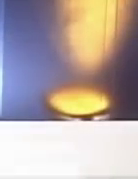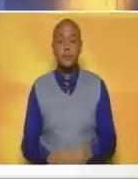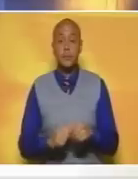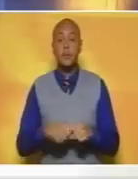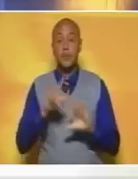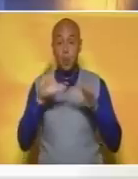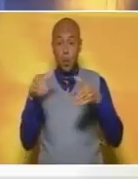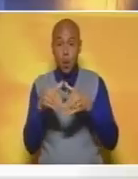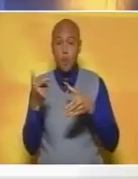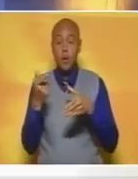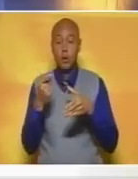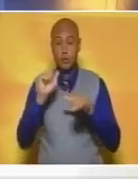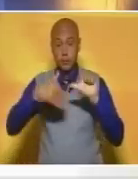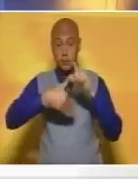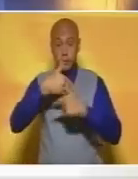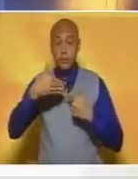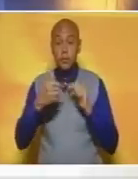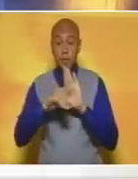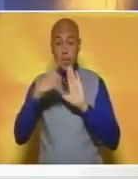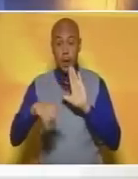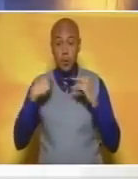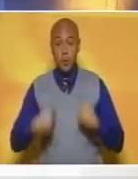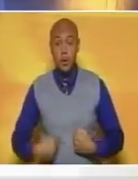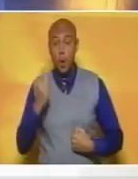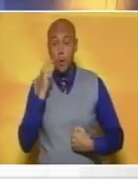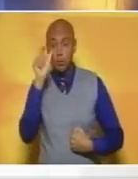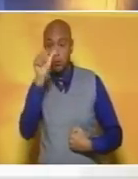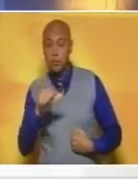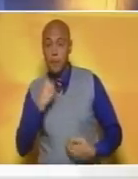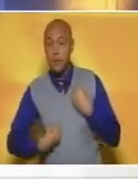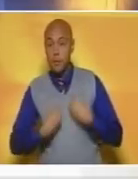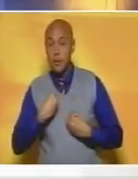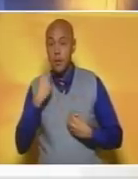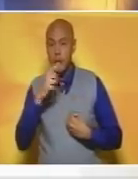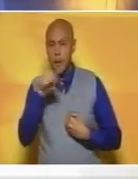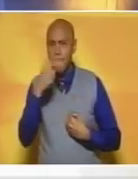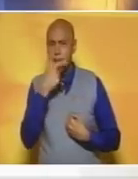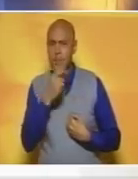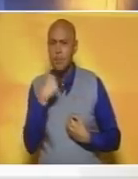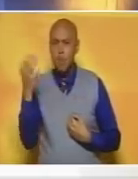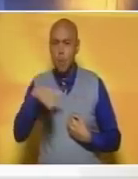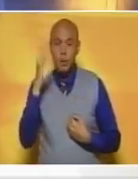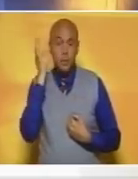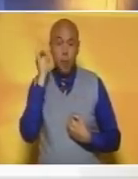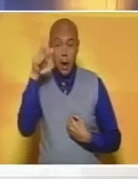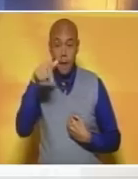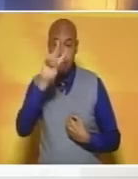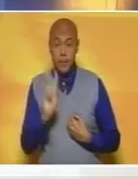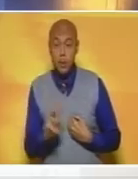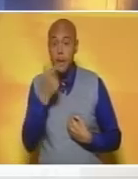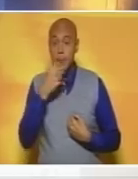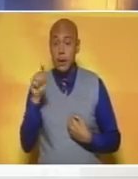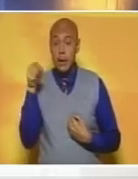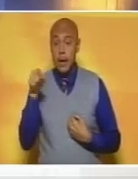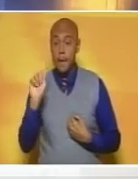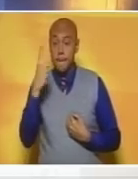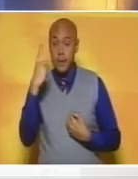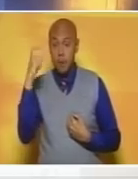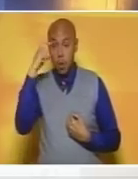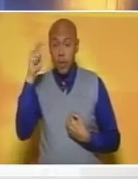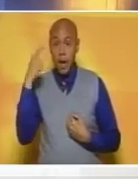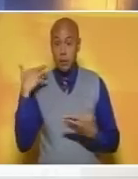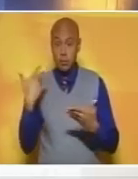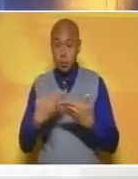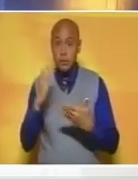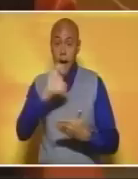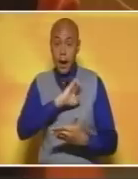La Comisión Interamericana de Derechos Humanos expresó su preocupación por los casos de feminicidios registrados en Venezuela durante los primeros días del año